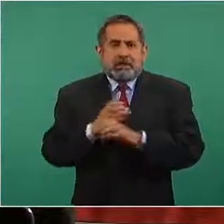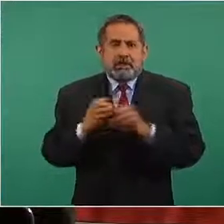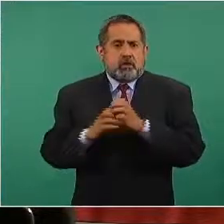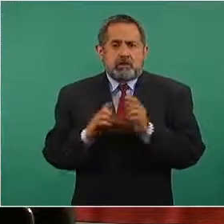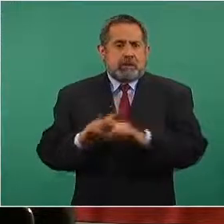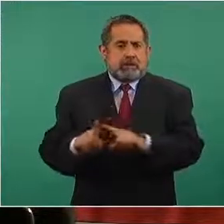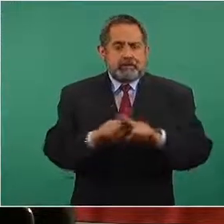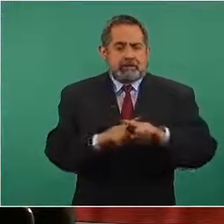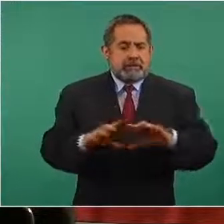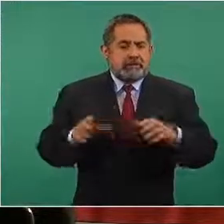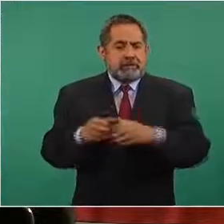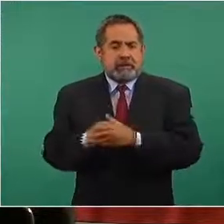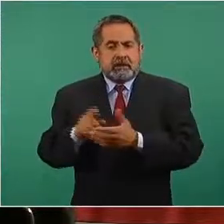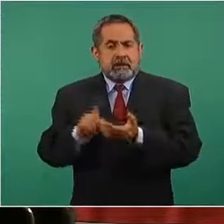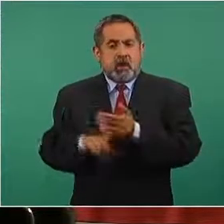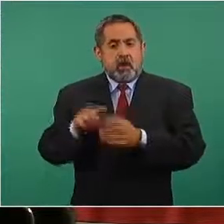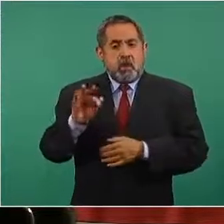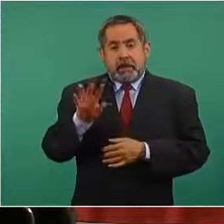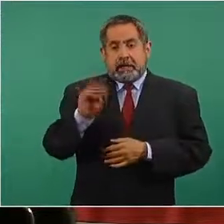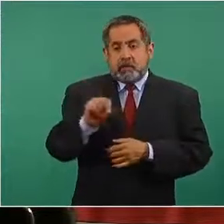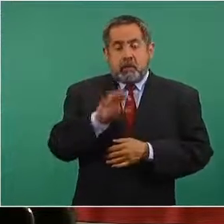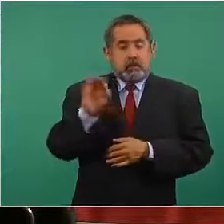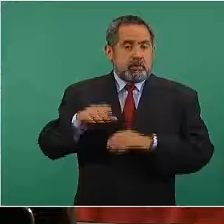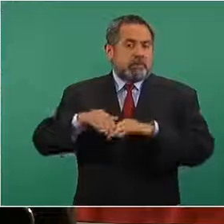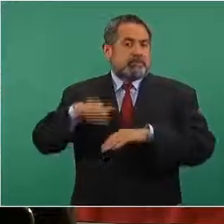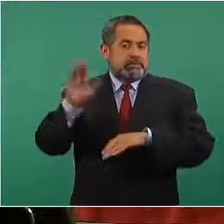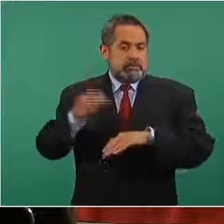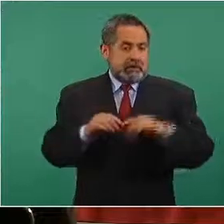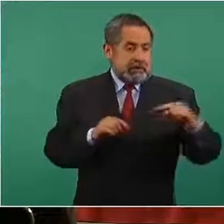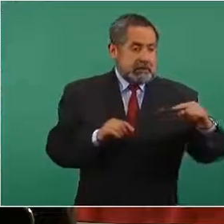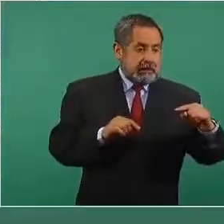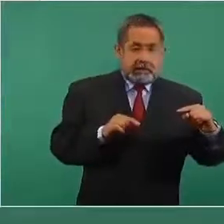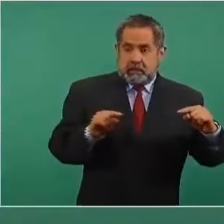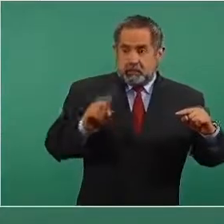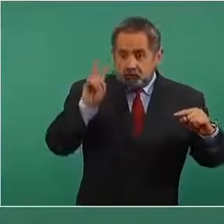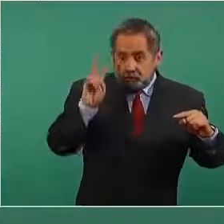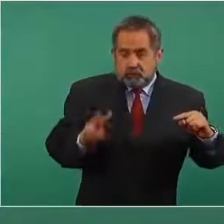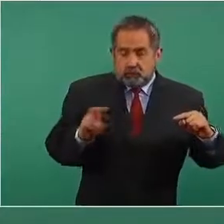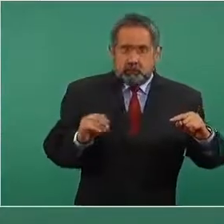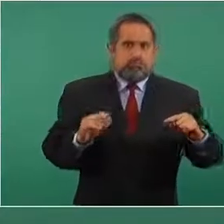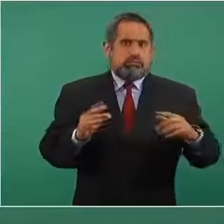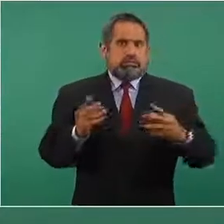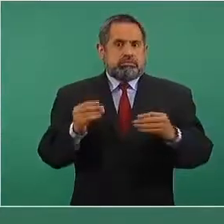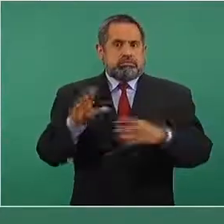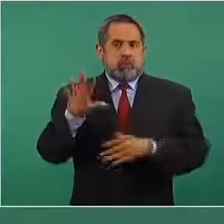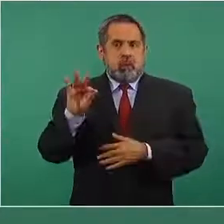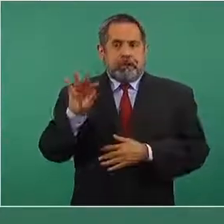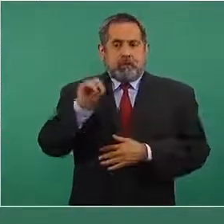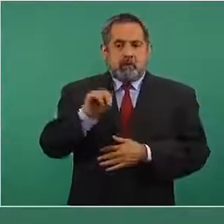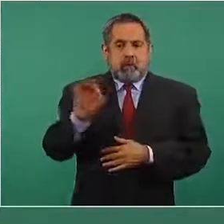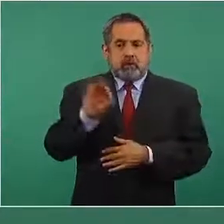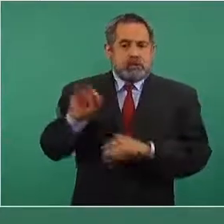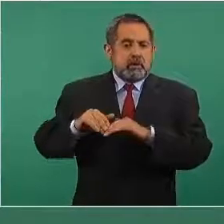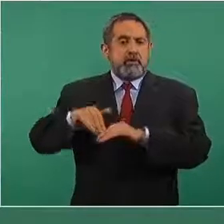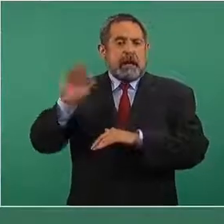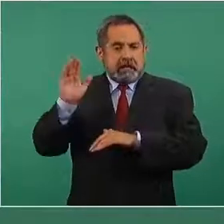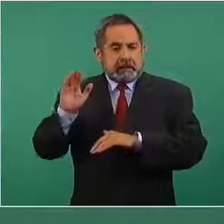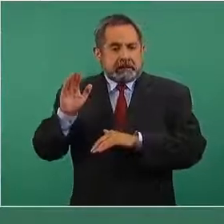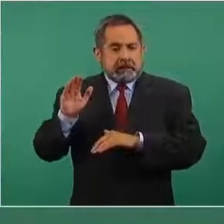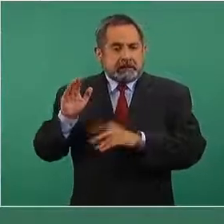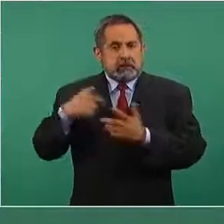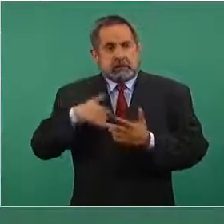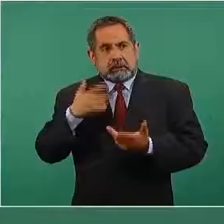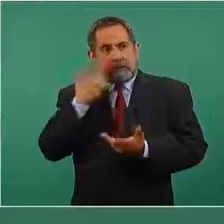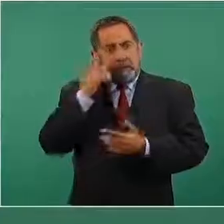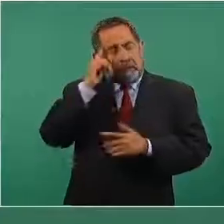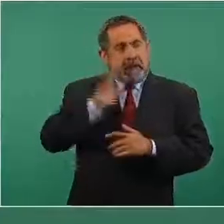el 49% de incremento, es decir, si esperábamos esto, este es el 49% más. Se incrementó un 49% de lo que